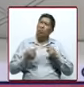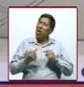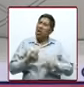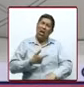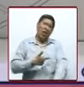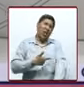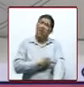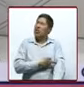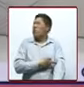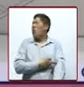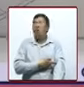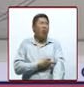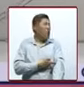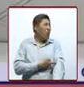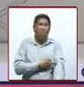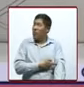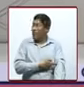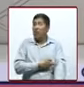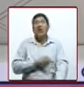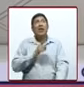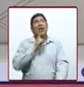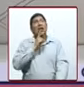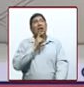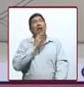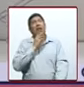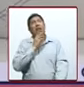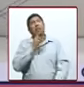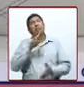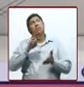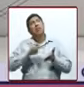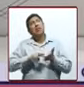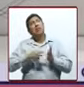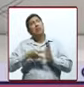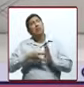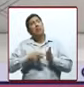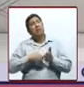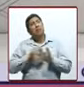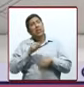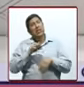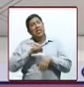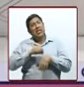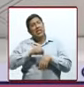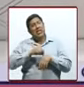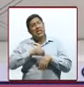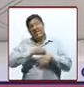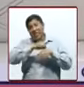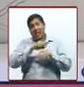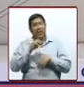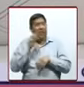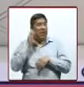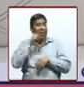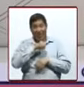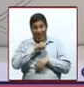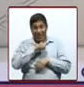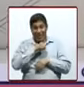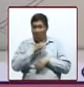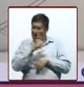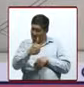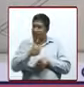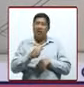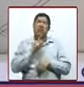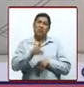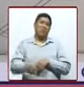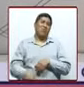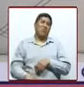agujas, no duelen, son como un picazón de abeja y vas a ver que vas a estar bien, le